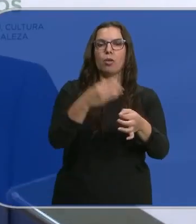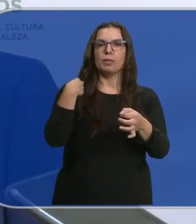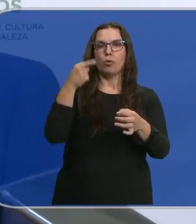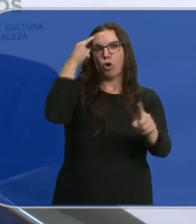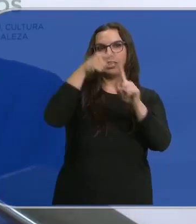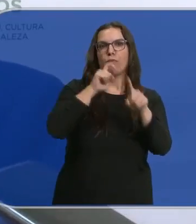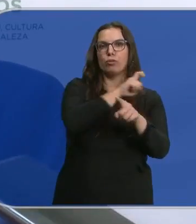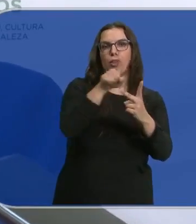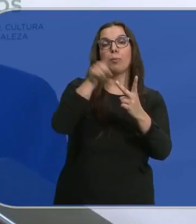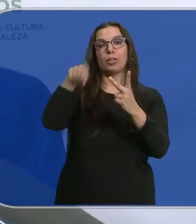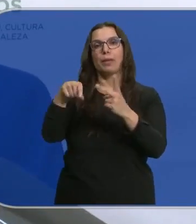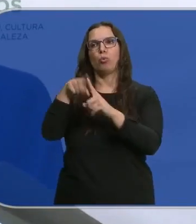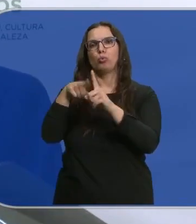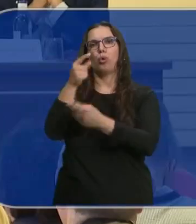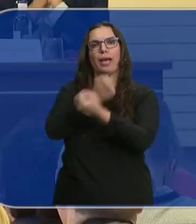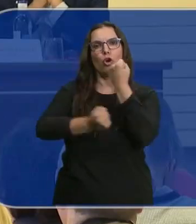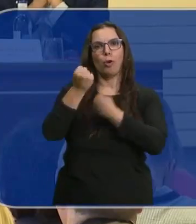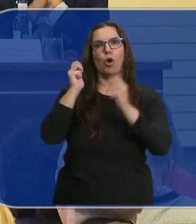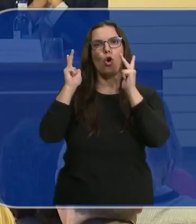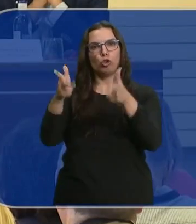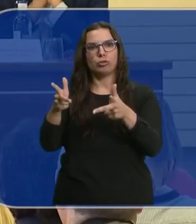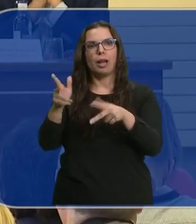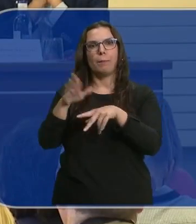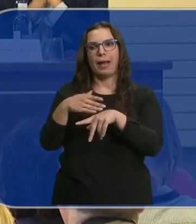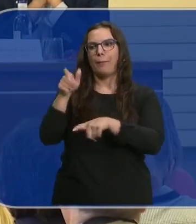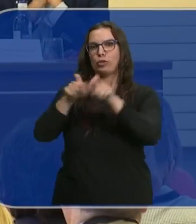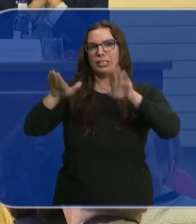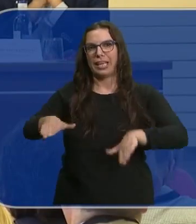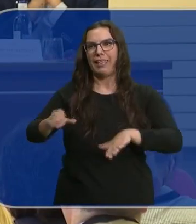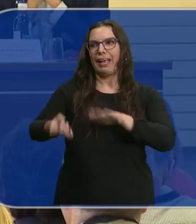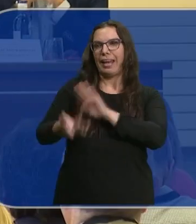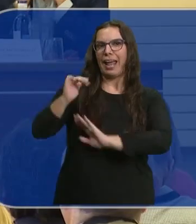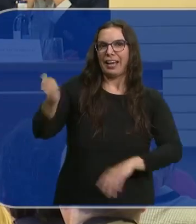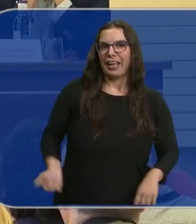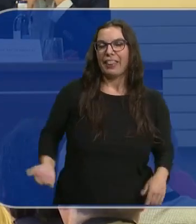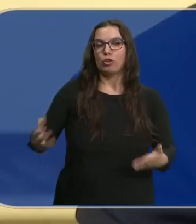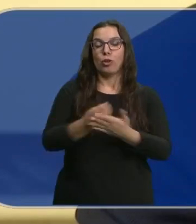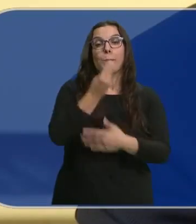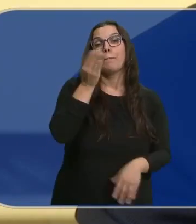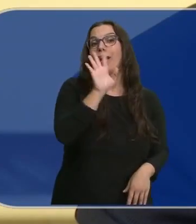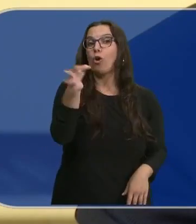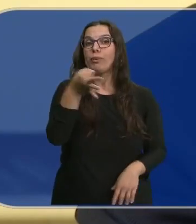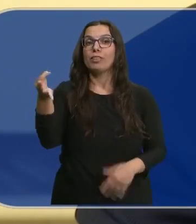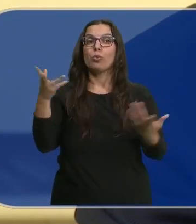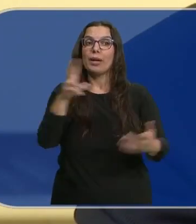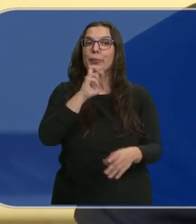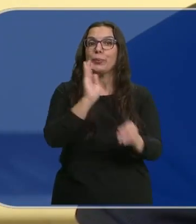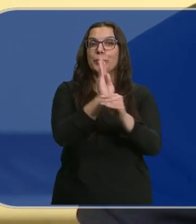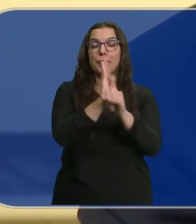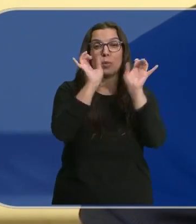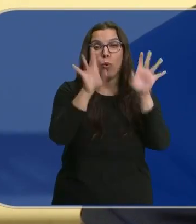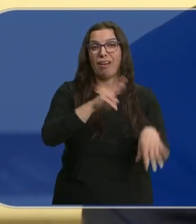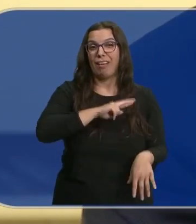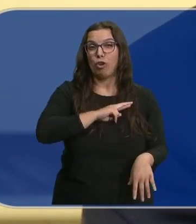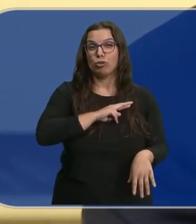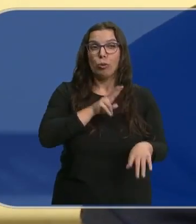Fundación, pero también de un uso económico, de un uso hotelero, una manera también de fijar población, de crear riqueza. Y aunque lo ideal sería que se pudiese mantener su uso